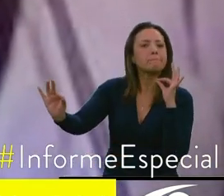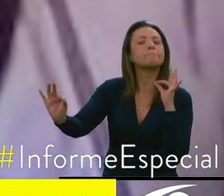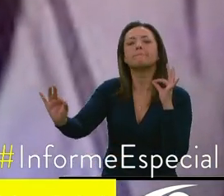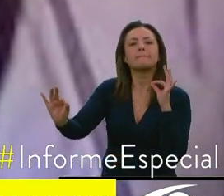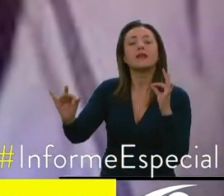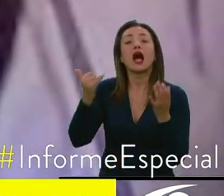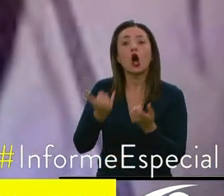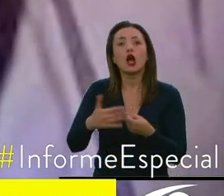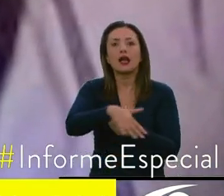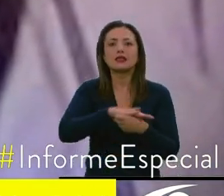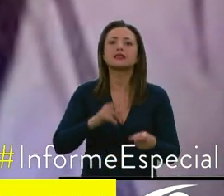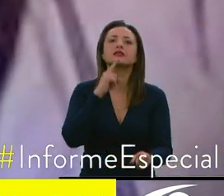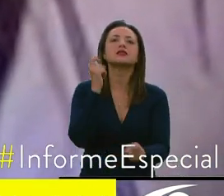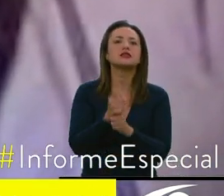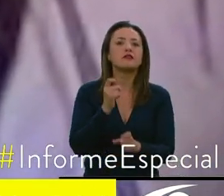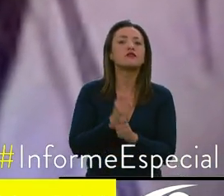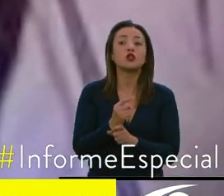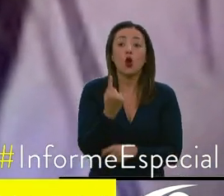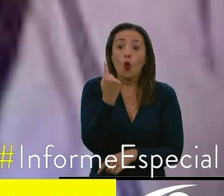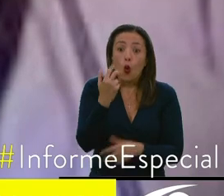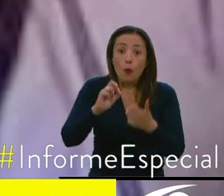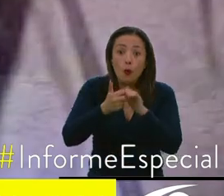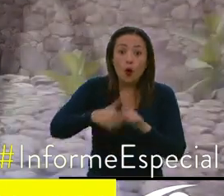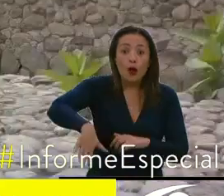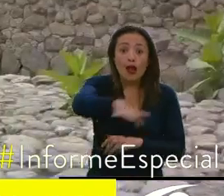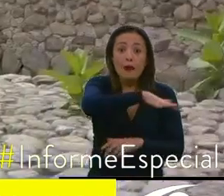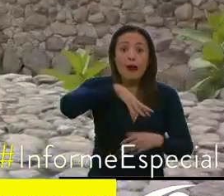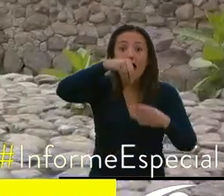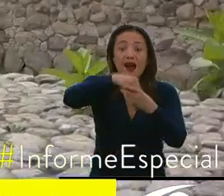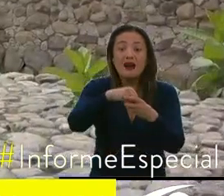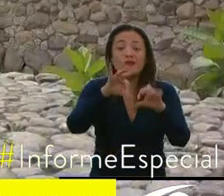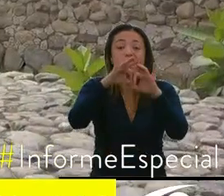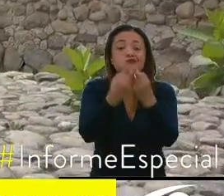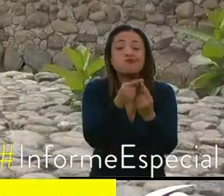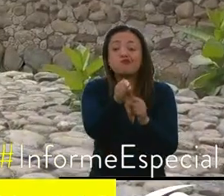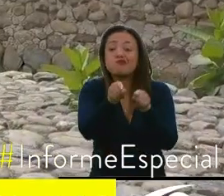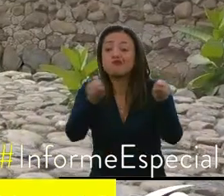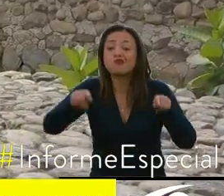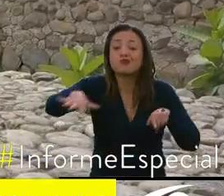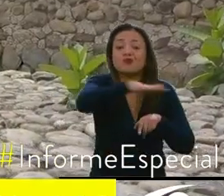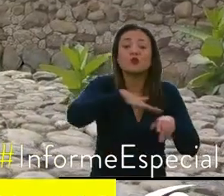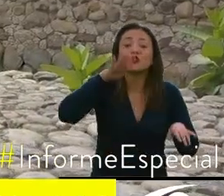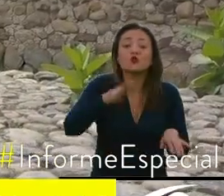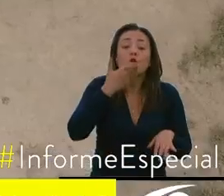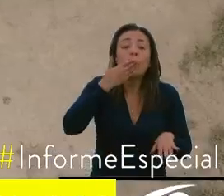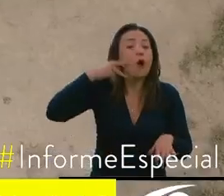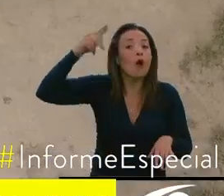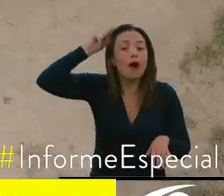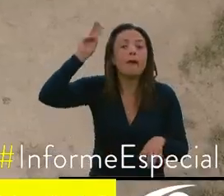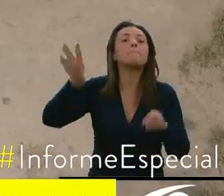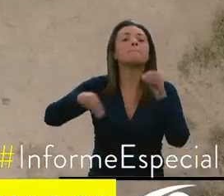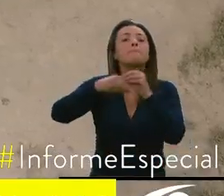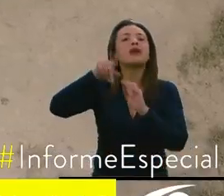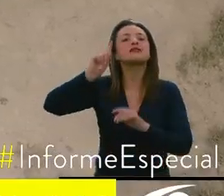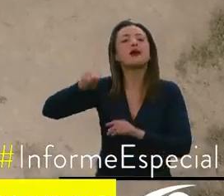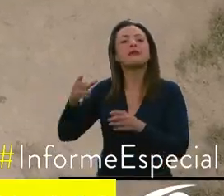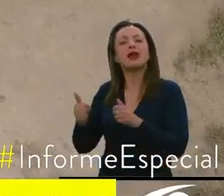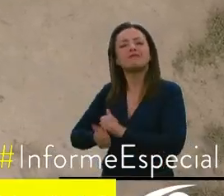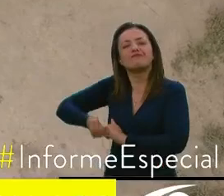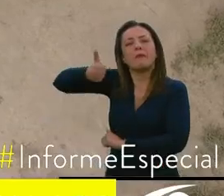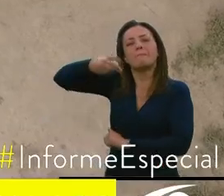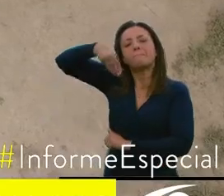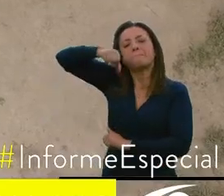compleja, porque no es solo el conflicto interno que tienen las familias al interior del pueblo arhuaco. Los mamos han dicho una